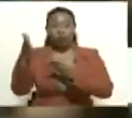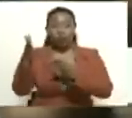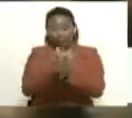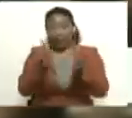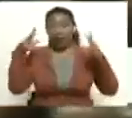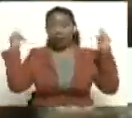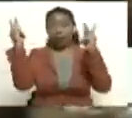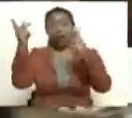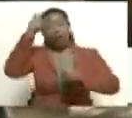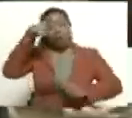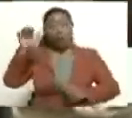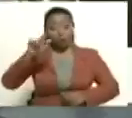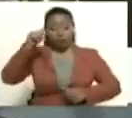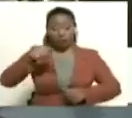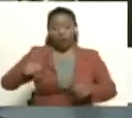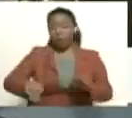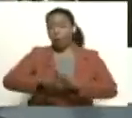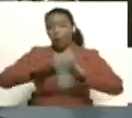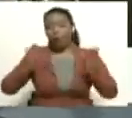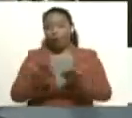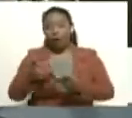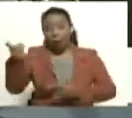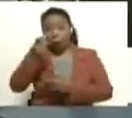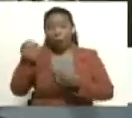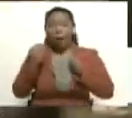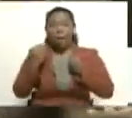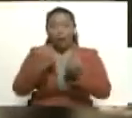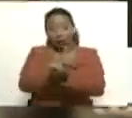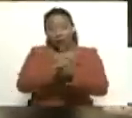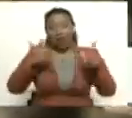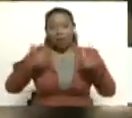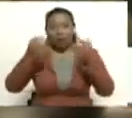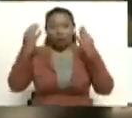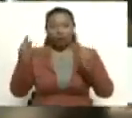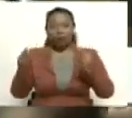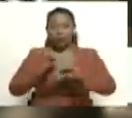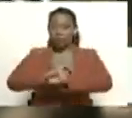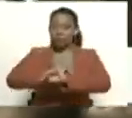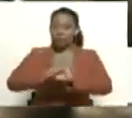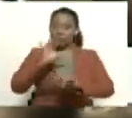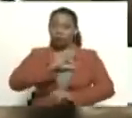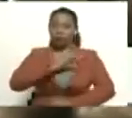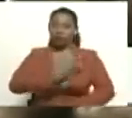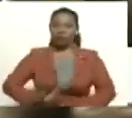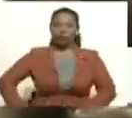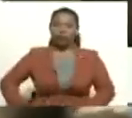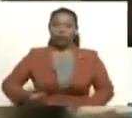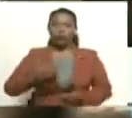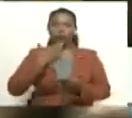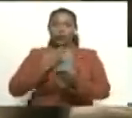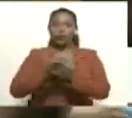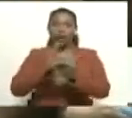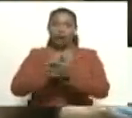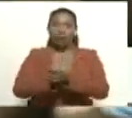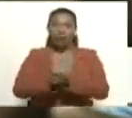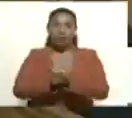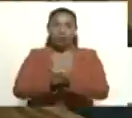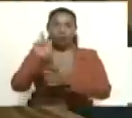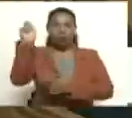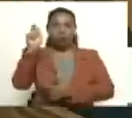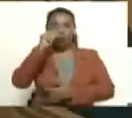victoria de los pueblos de este planeta que buscan caminos de dignidad. Es todo, señor presidente, colegas diputados y diputadas.